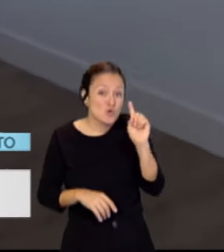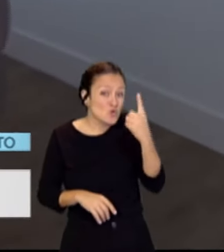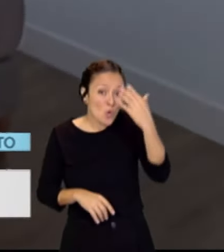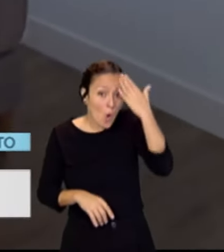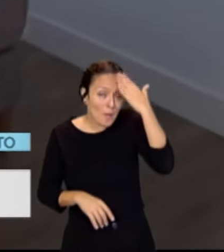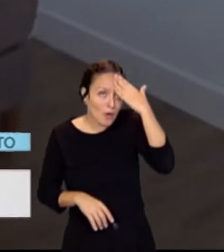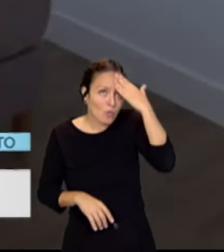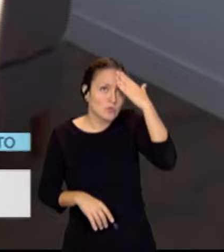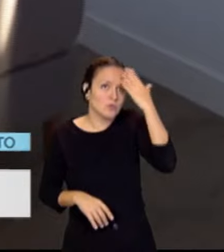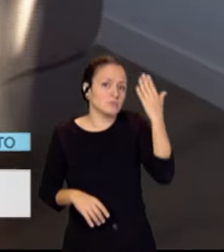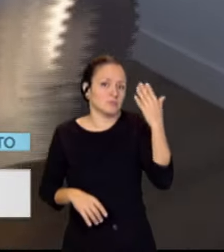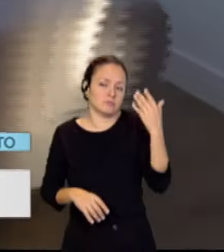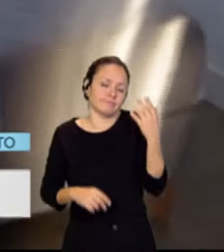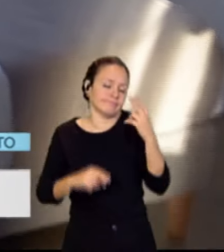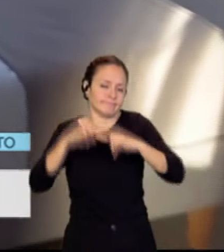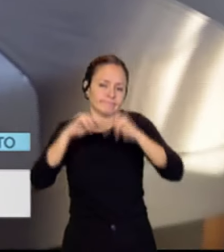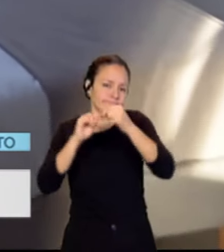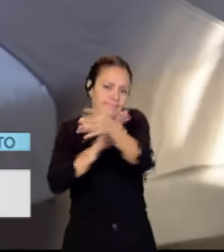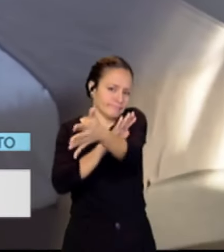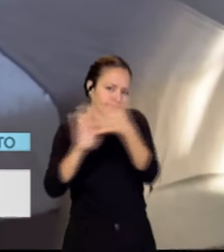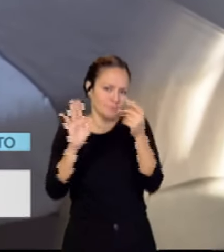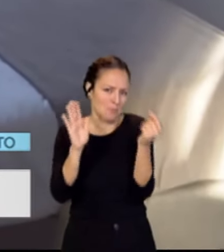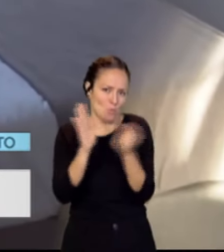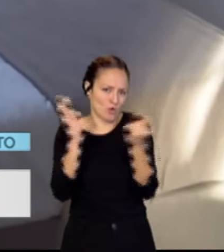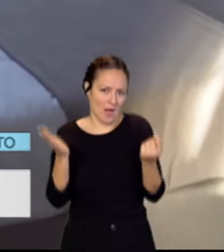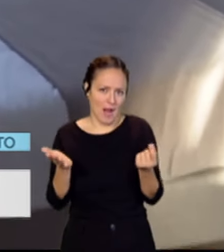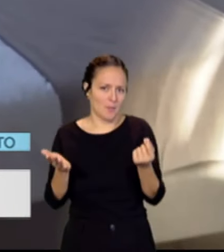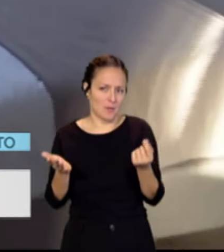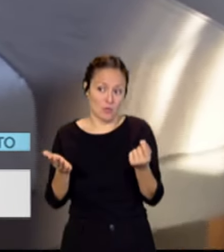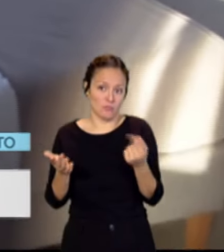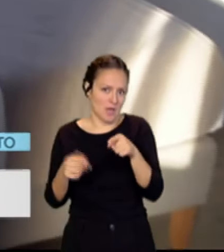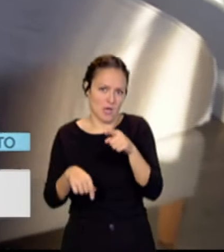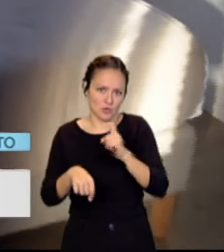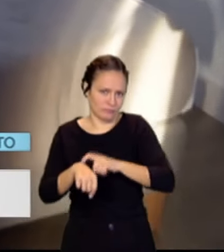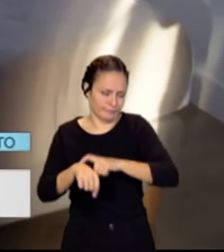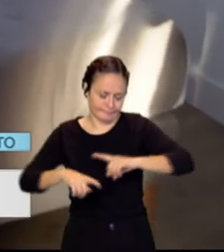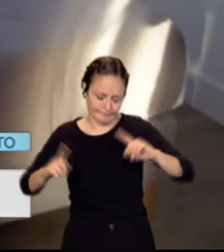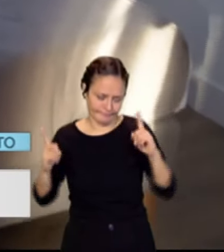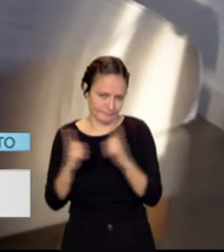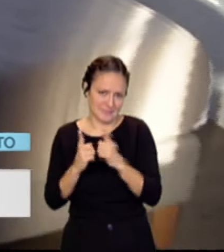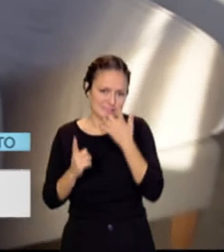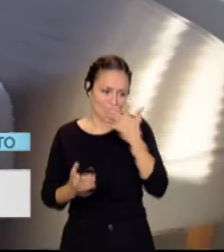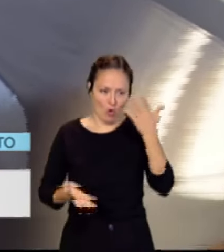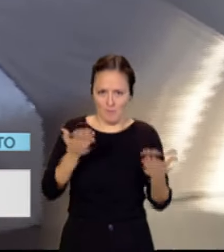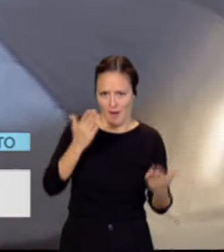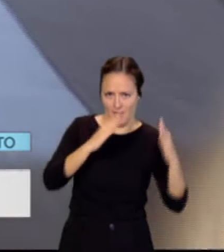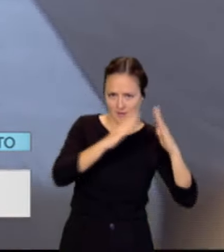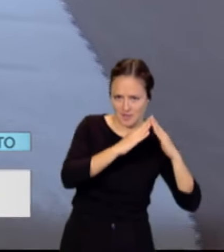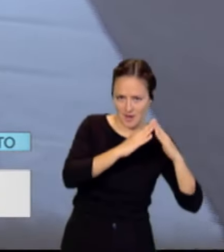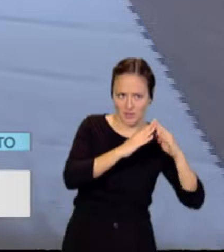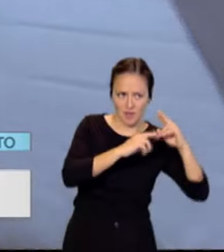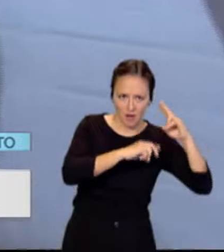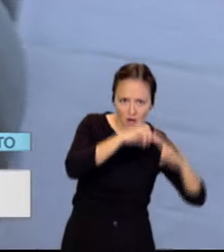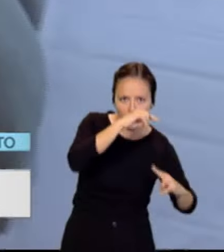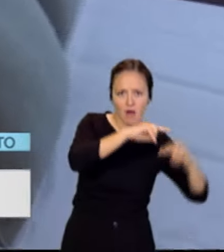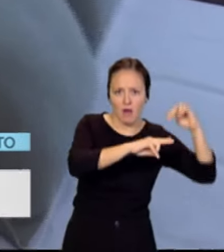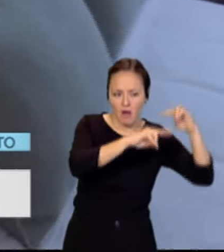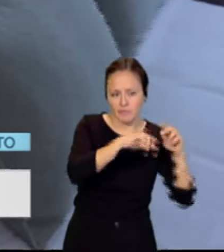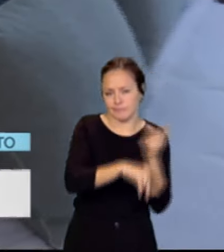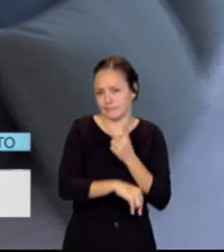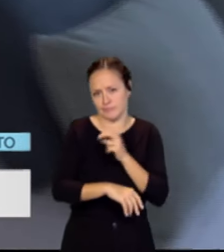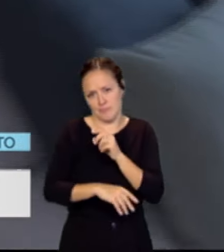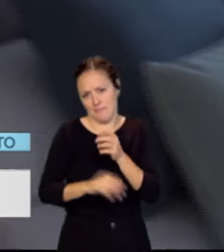hablando de numerar la velocidad de ejecución los plazos de ejecución los acortamos muy mucho con respecto a una construcción tradicional